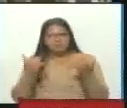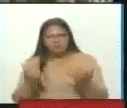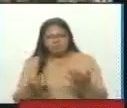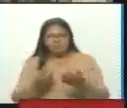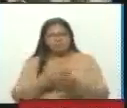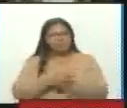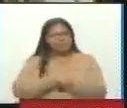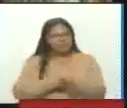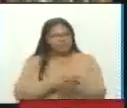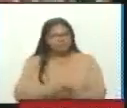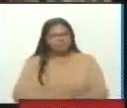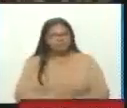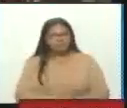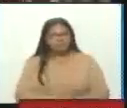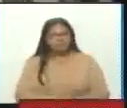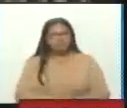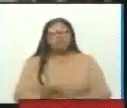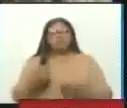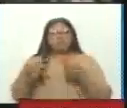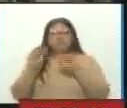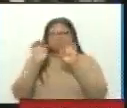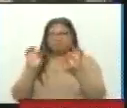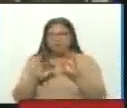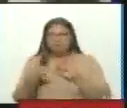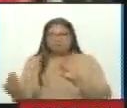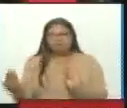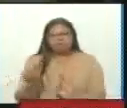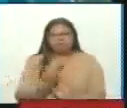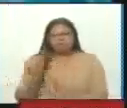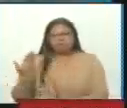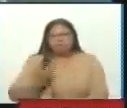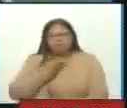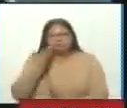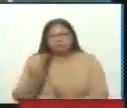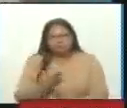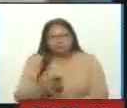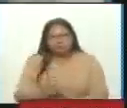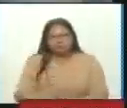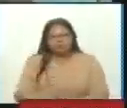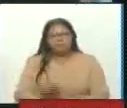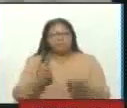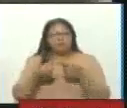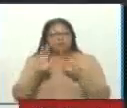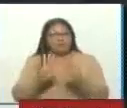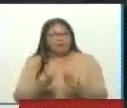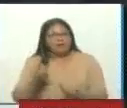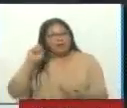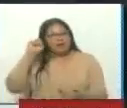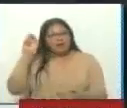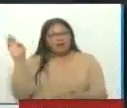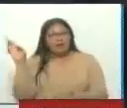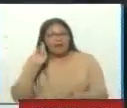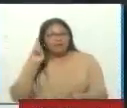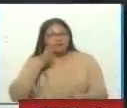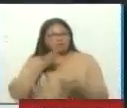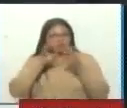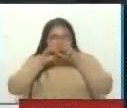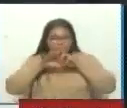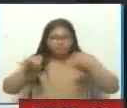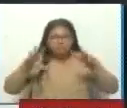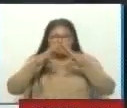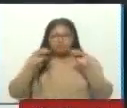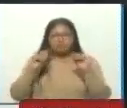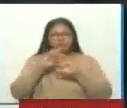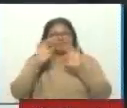están imponiendo a través de... Y ahora existen otras plataformas como son las redes. Pero la radio sigue siendo el medio que llega a todos, y es el